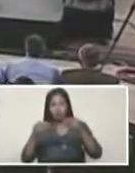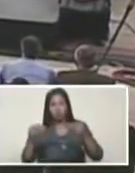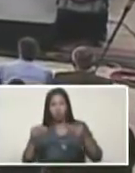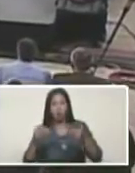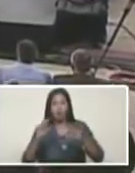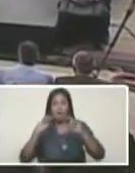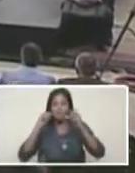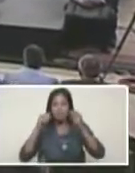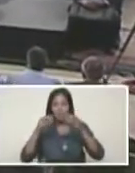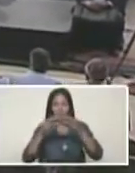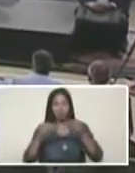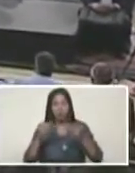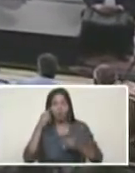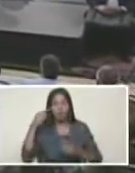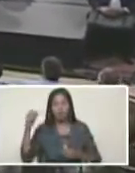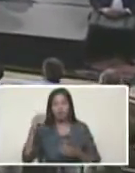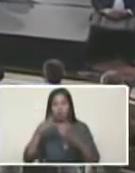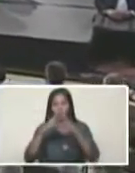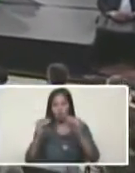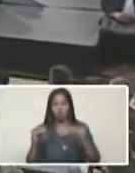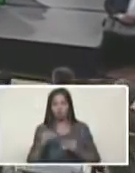el maíz, todo el arroz, todo.